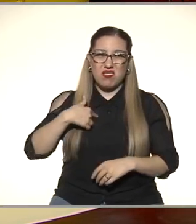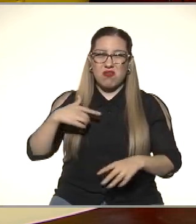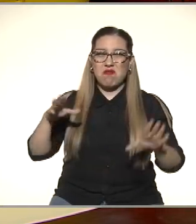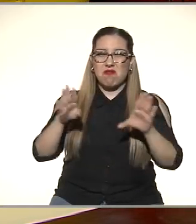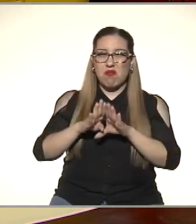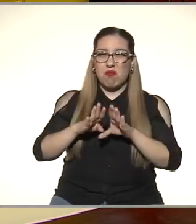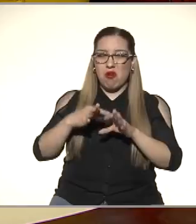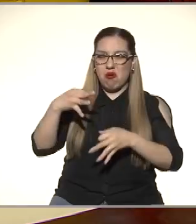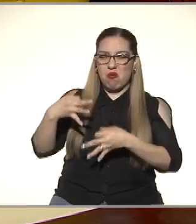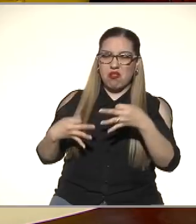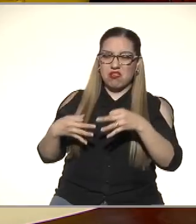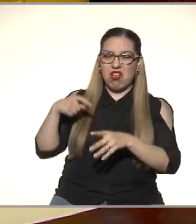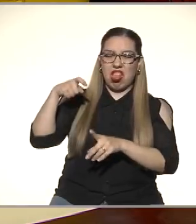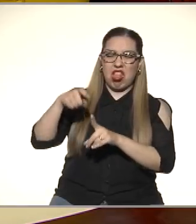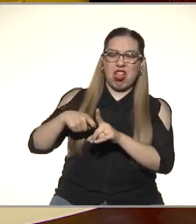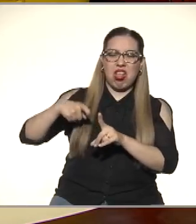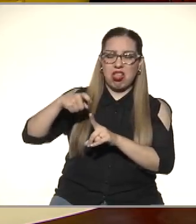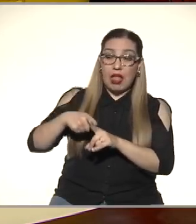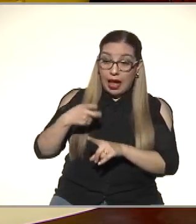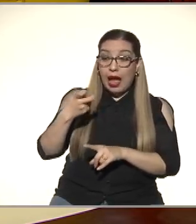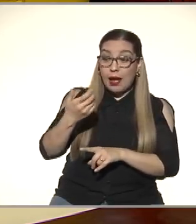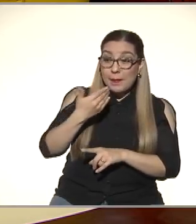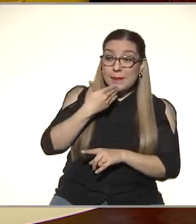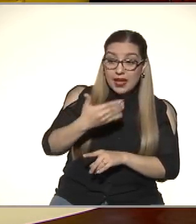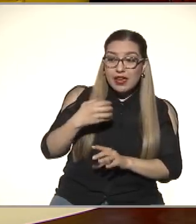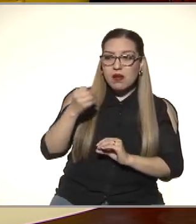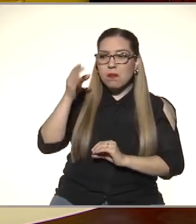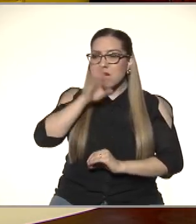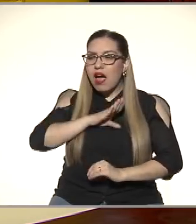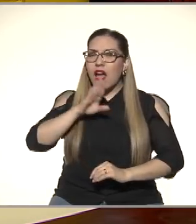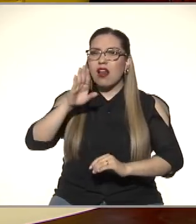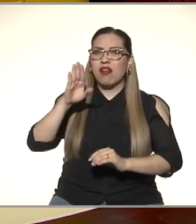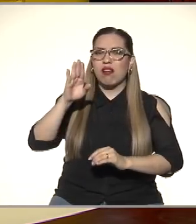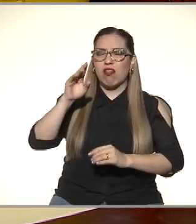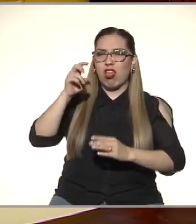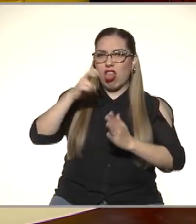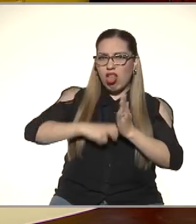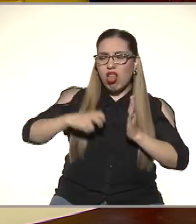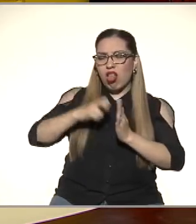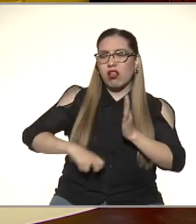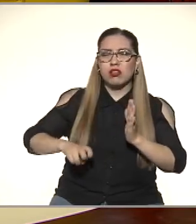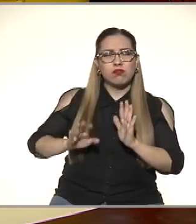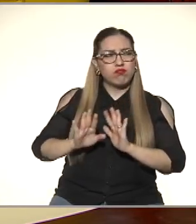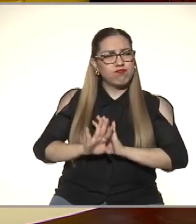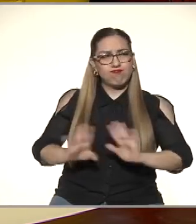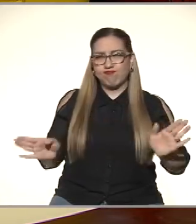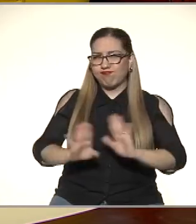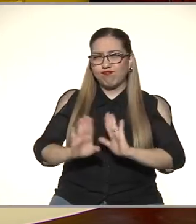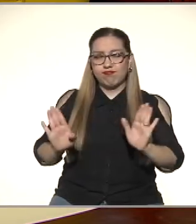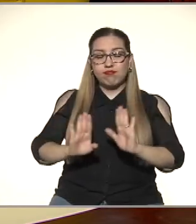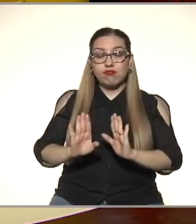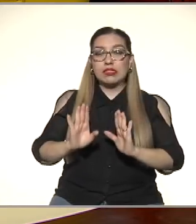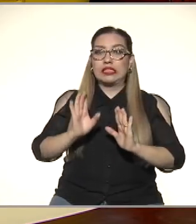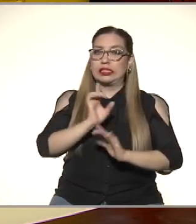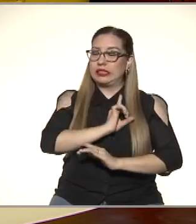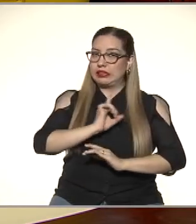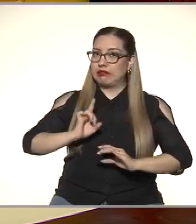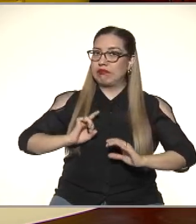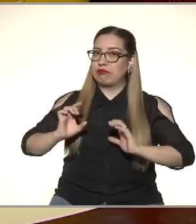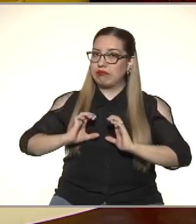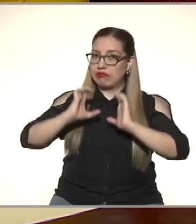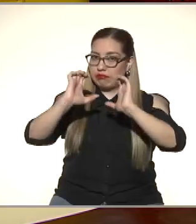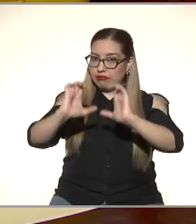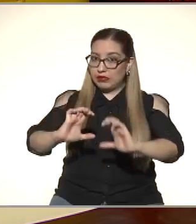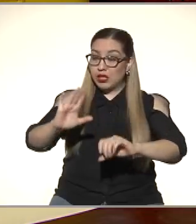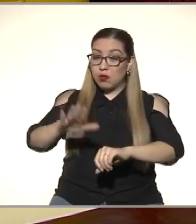valor. Esto de esto está bien, esto está mal, creo que hay que tener mucho cuidado justamente por eso. Porque hay historias,